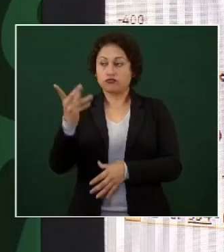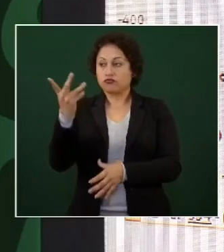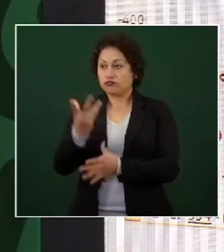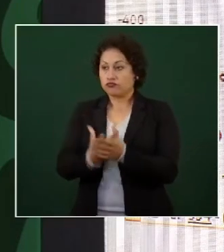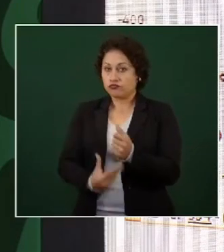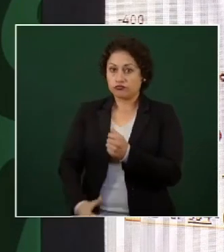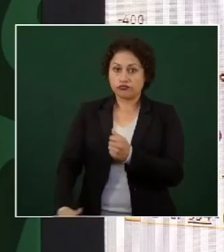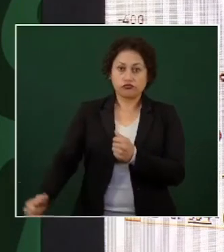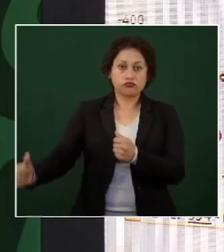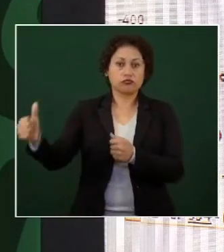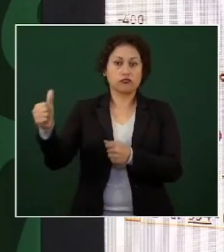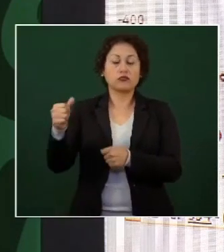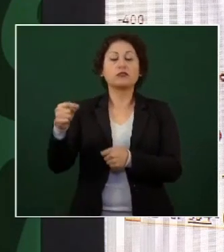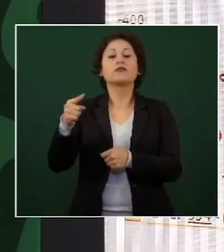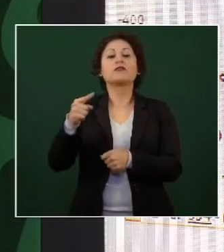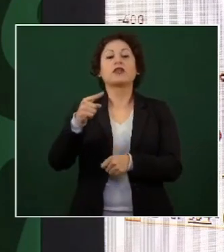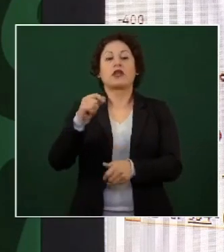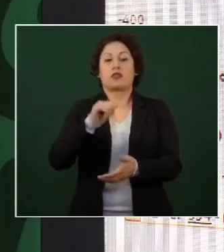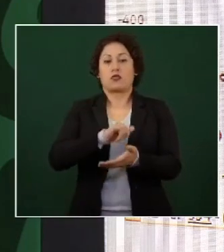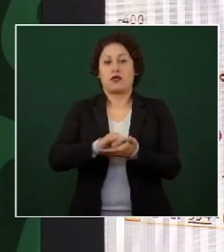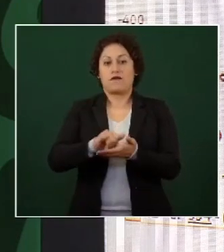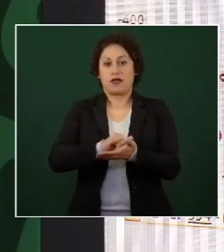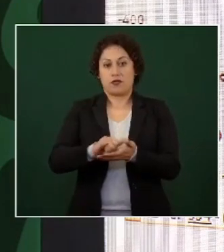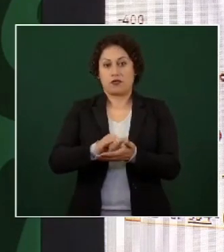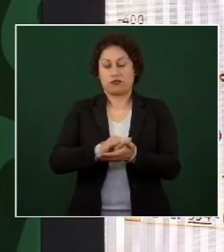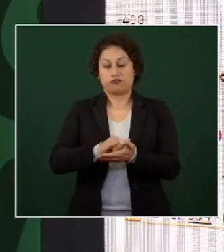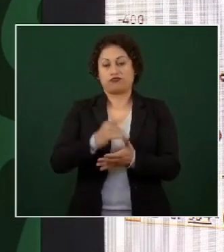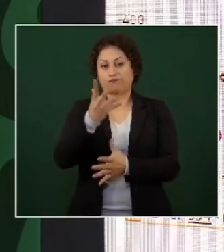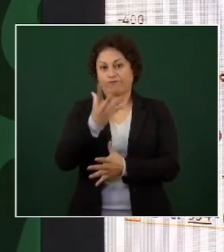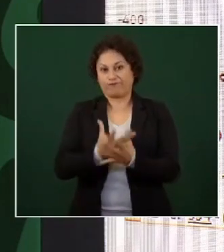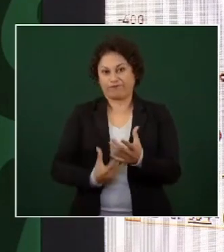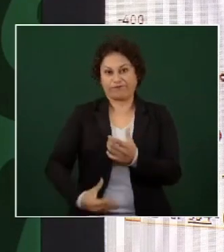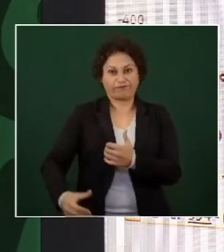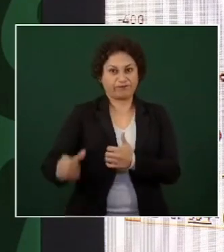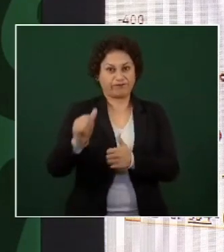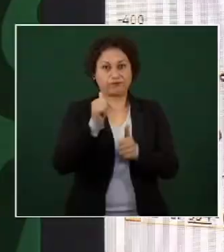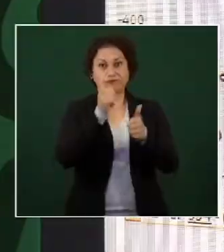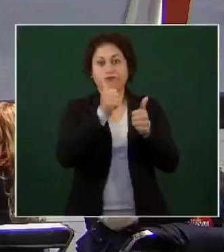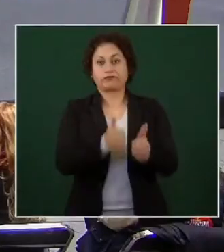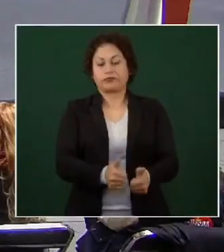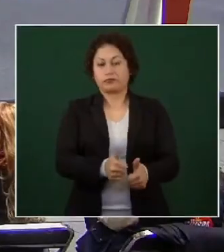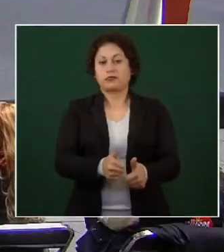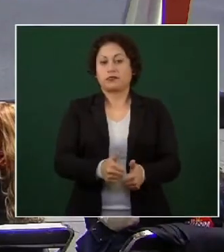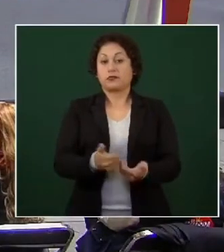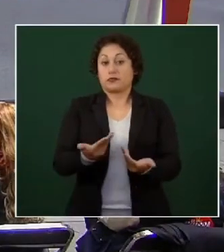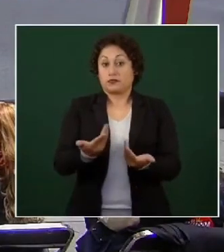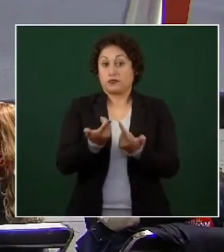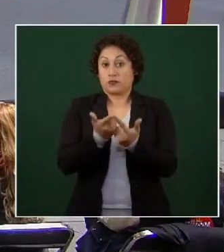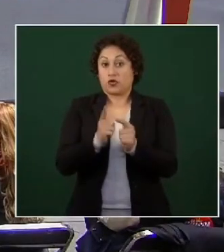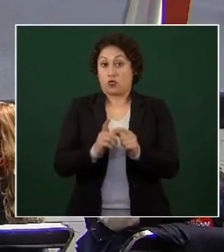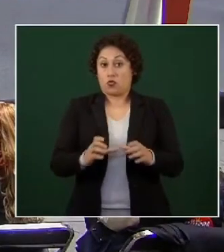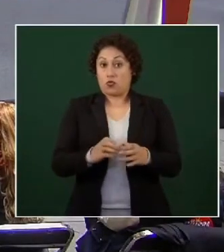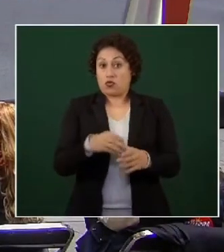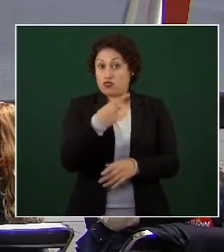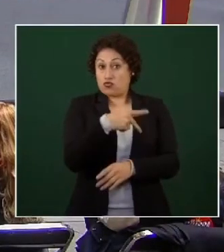allá murió en Nueva York. Bueno, los lerdistas le